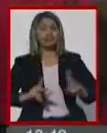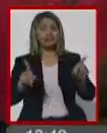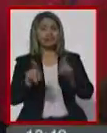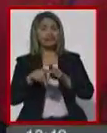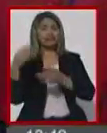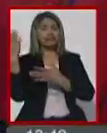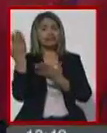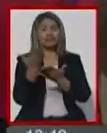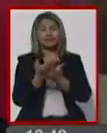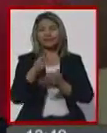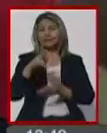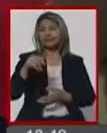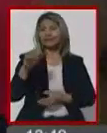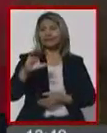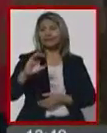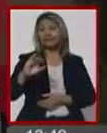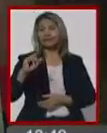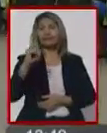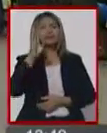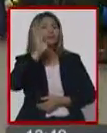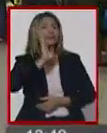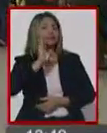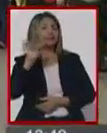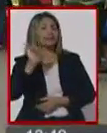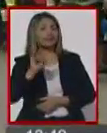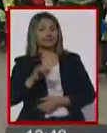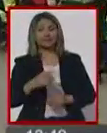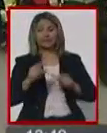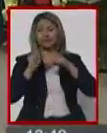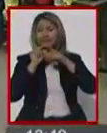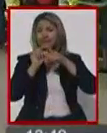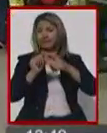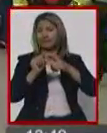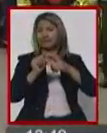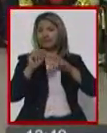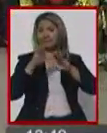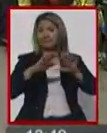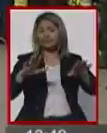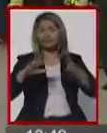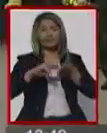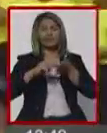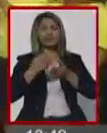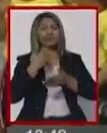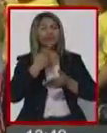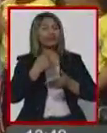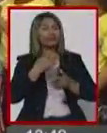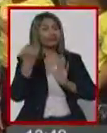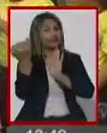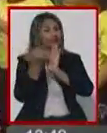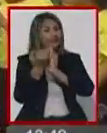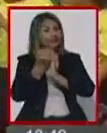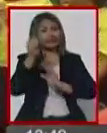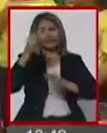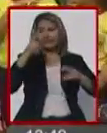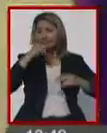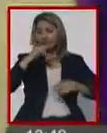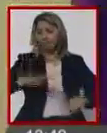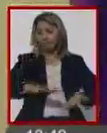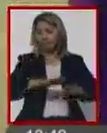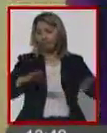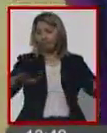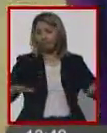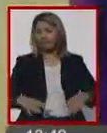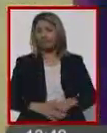estamos trayendo a Paquito, que cumple un año más de vida. El mensaje a los niños. El mensaje a los niños, sean auténticos, disfruten de su